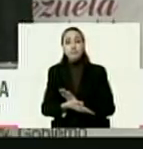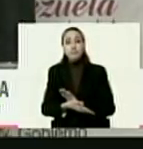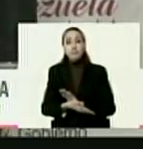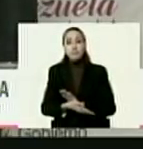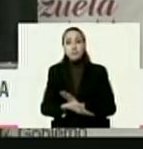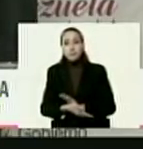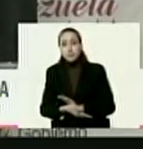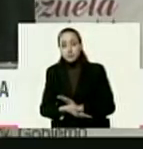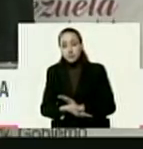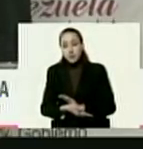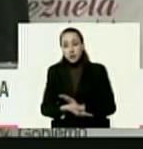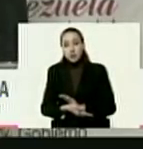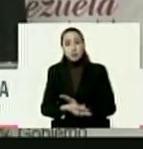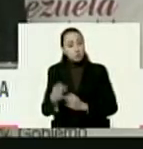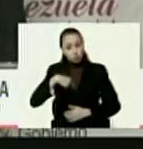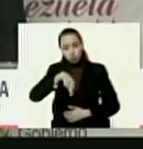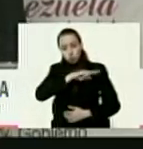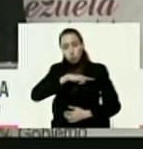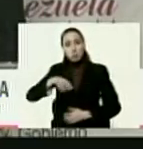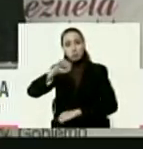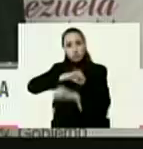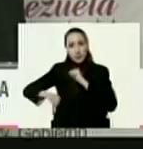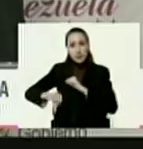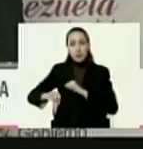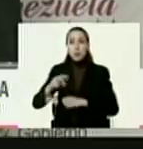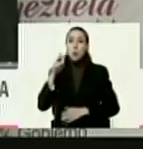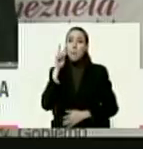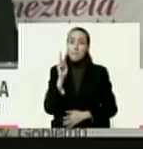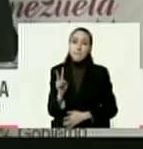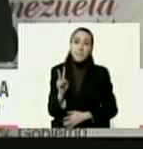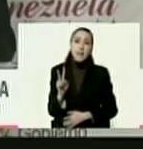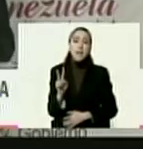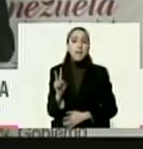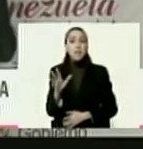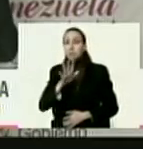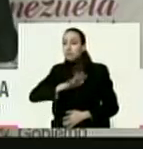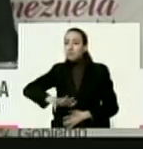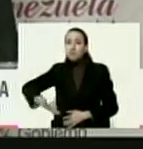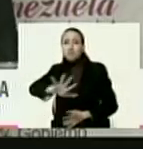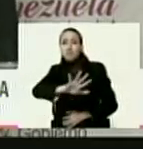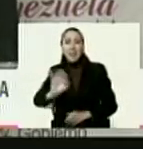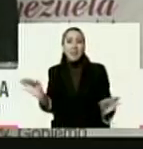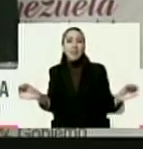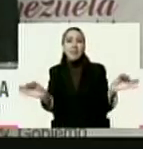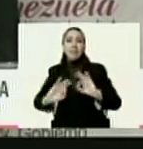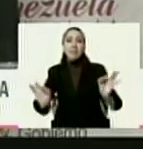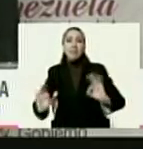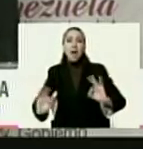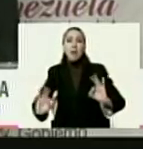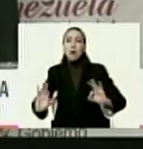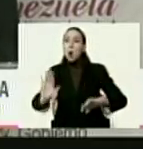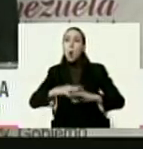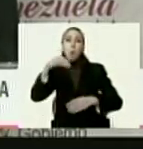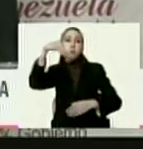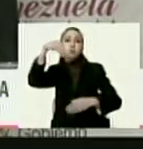emergencia climática a la que nos enfrentamos, o padece una discapacidad visual o vive en la Casa